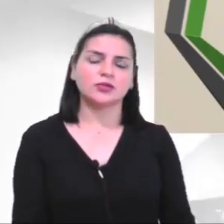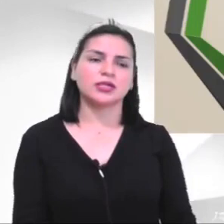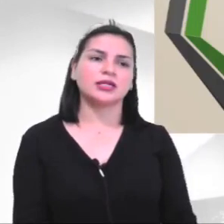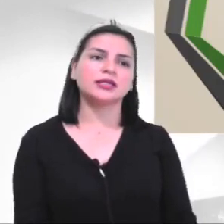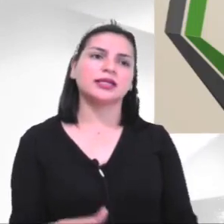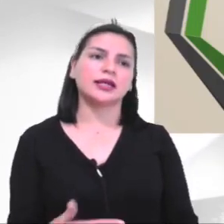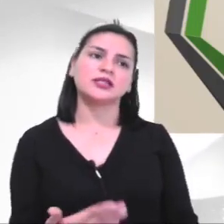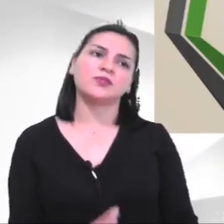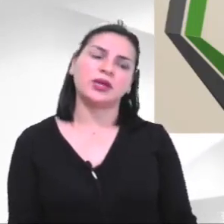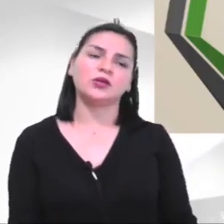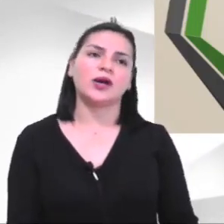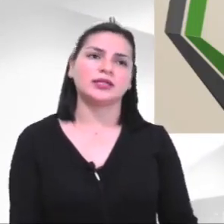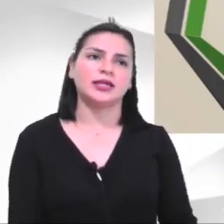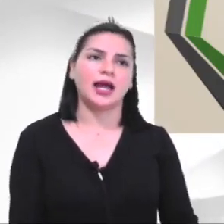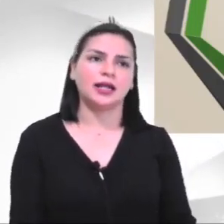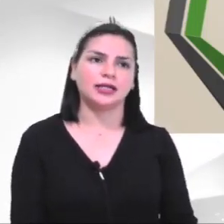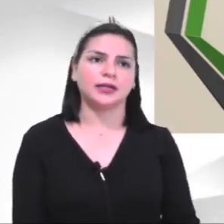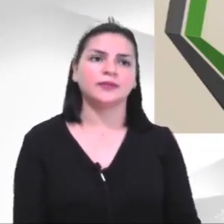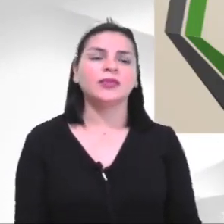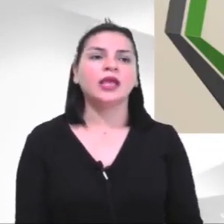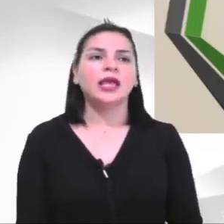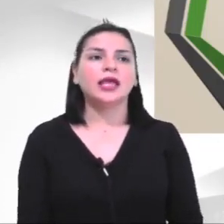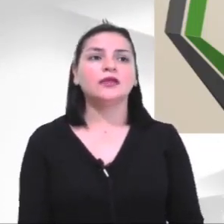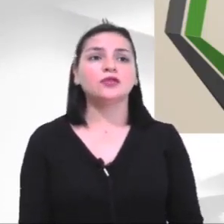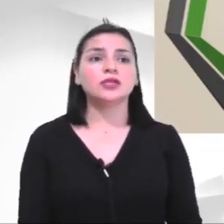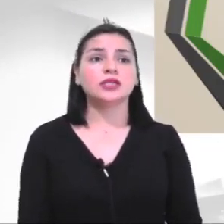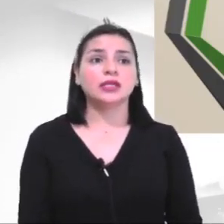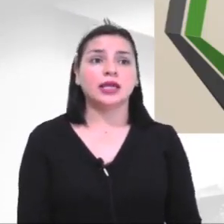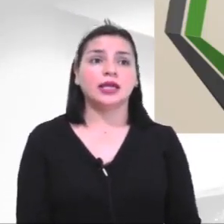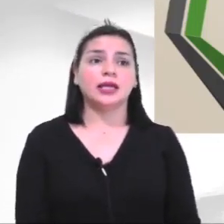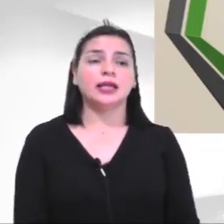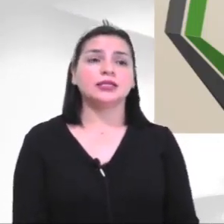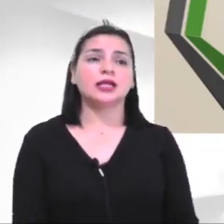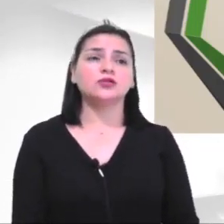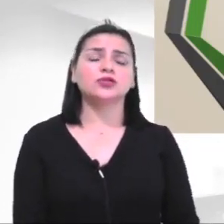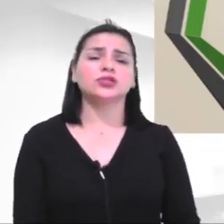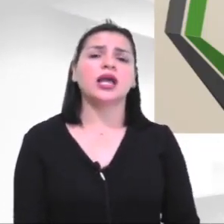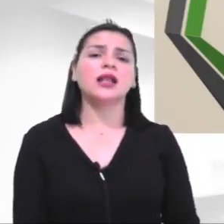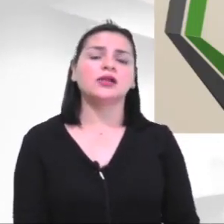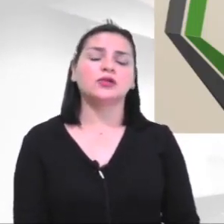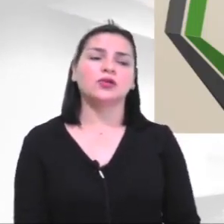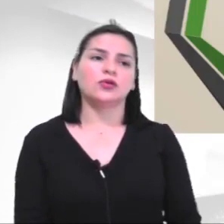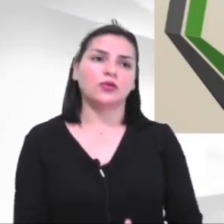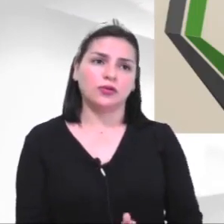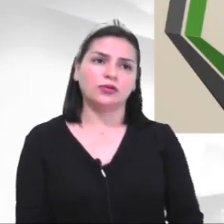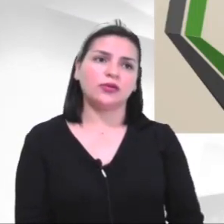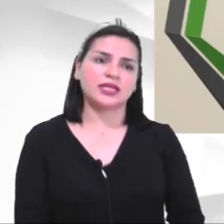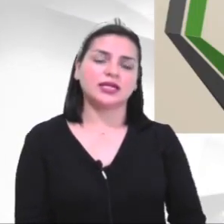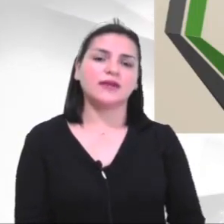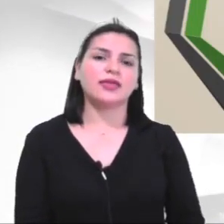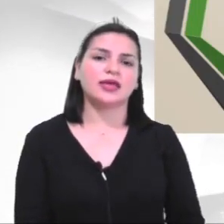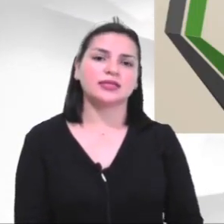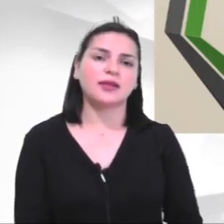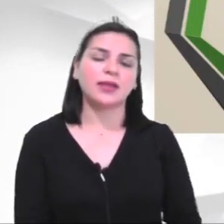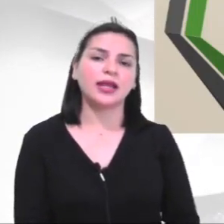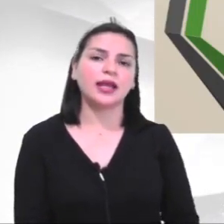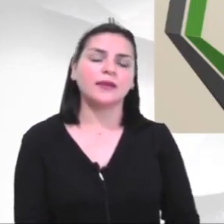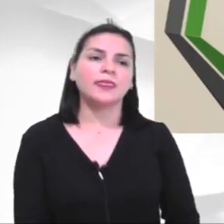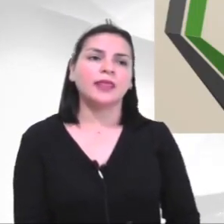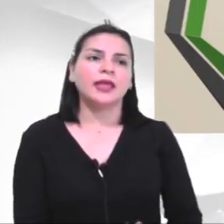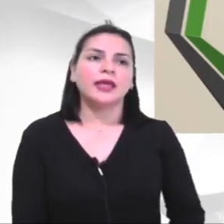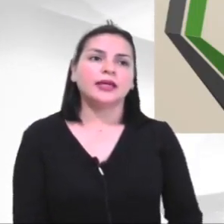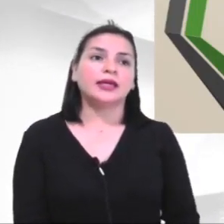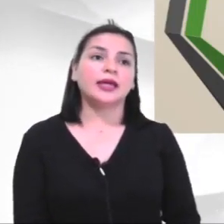Deferencia es como decir tener respeto hacia alguien. Entonces, el estatus social lo describe de esta